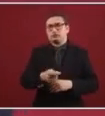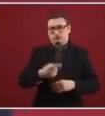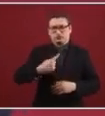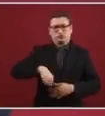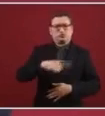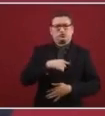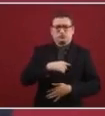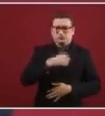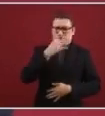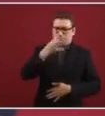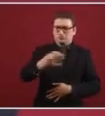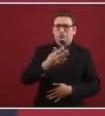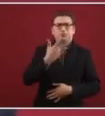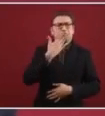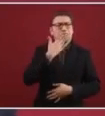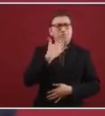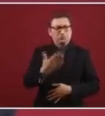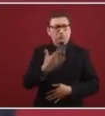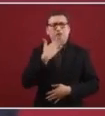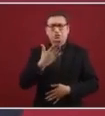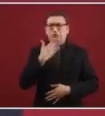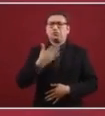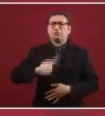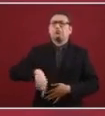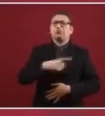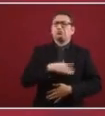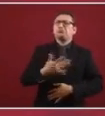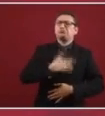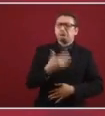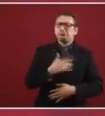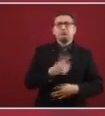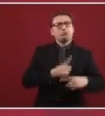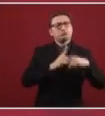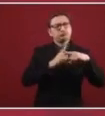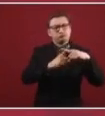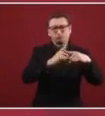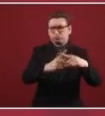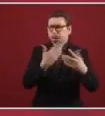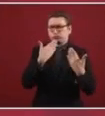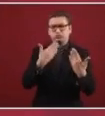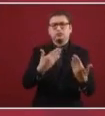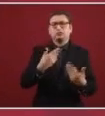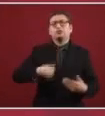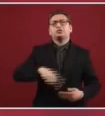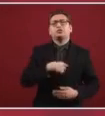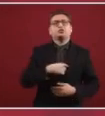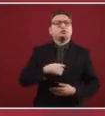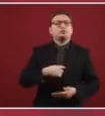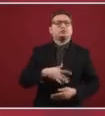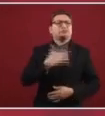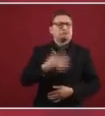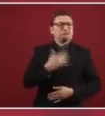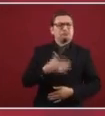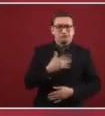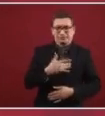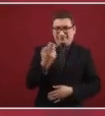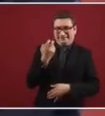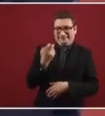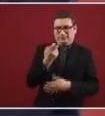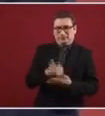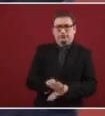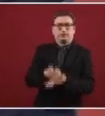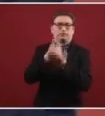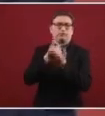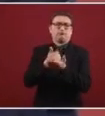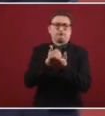bien, estamos optimistas y consideramos que esto va a ayudar mucho